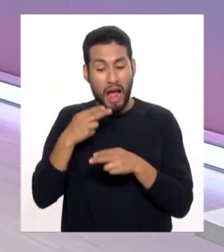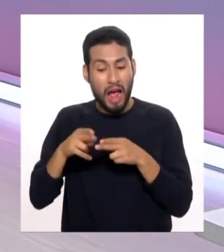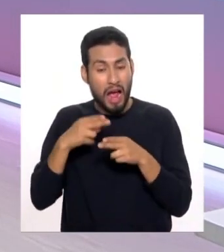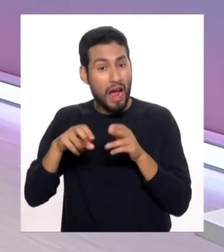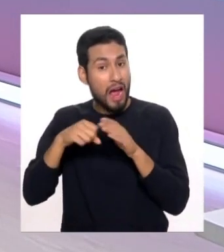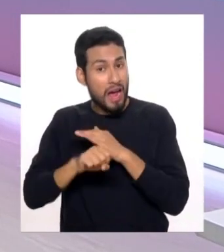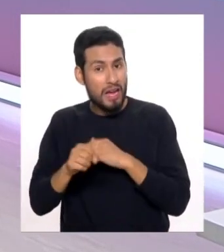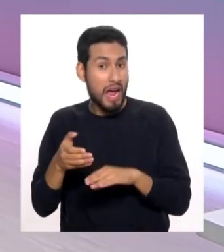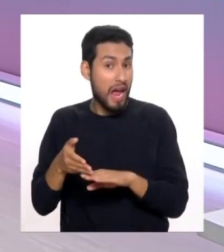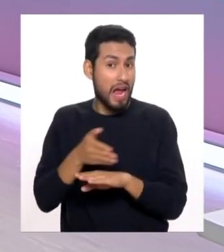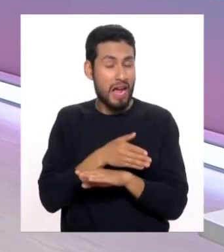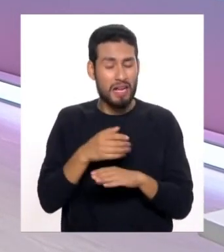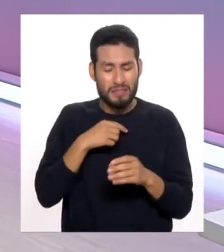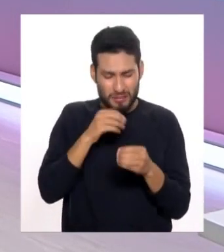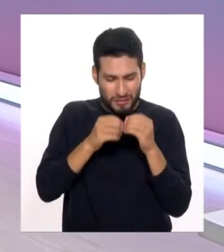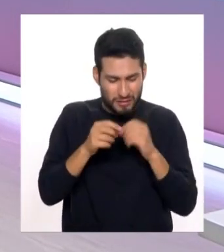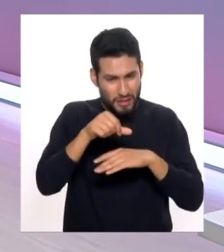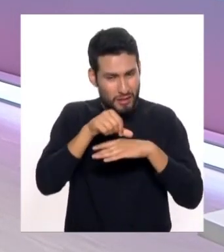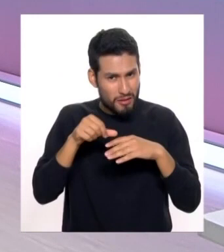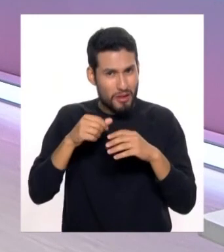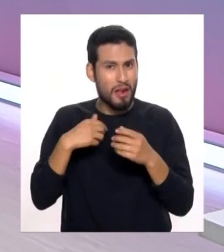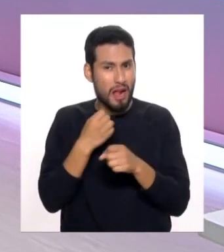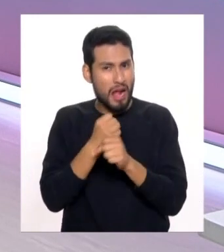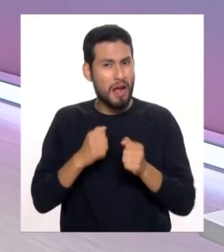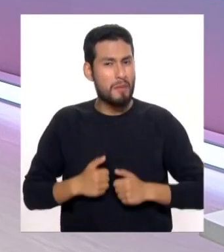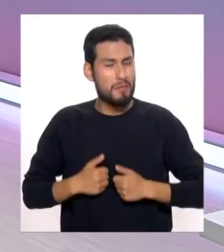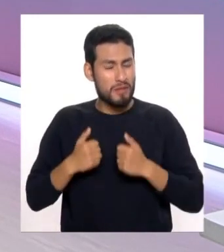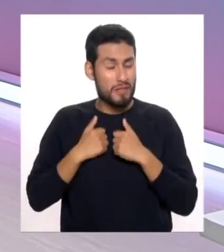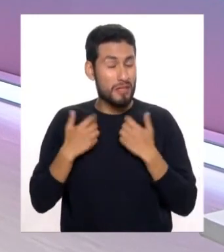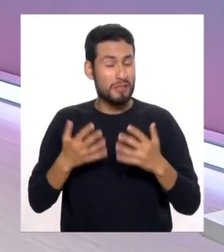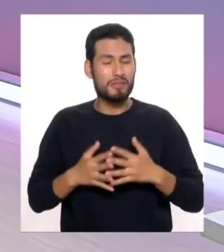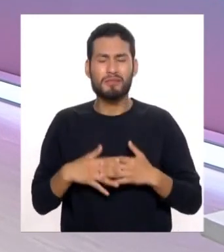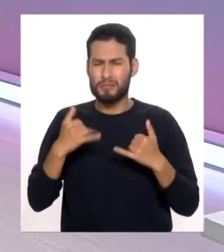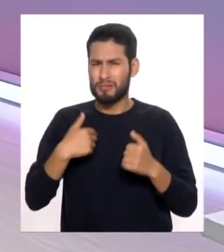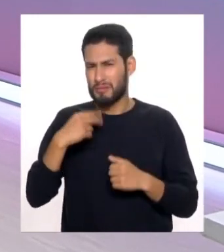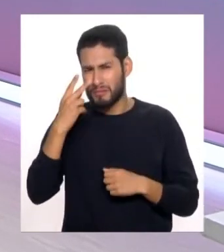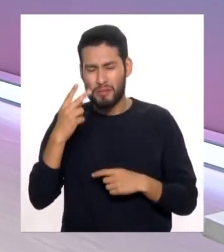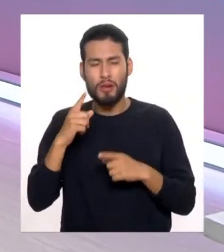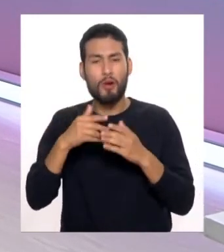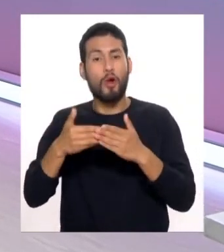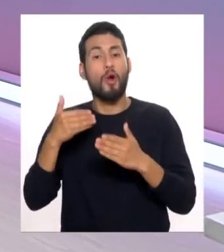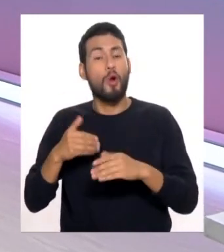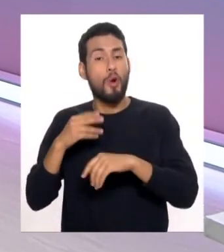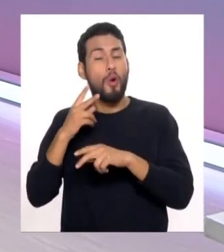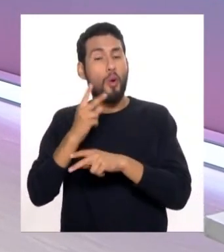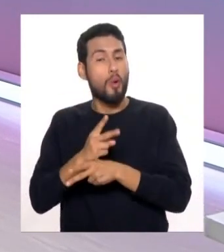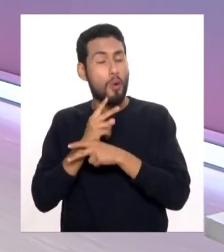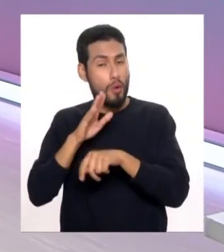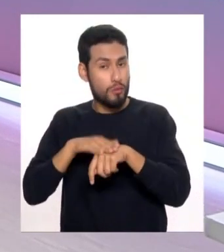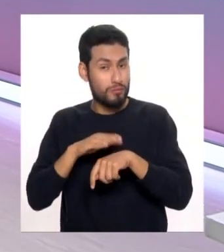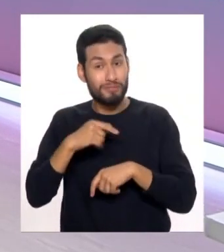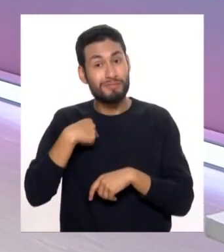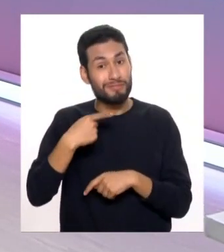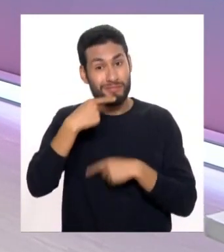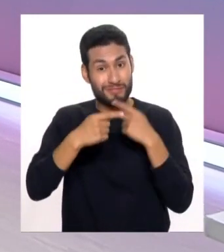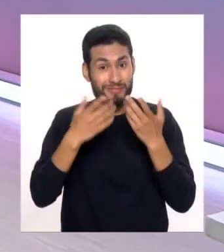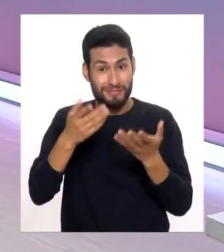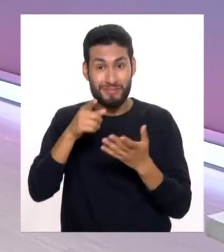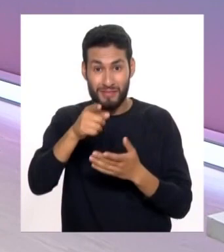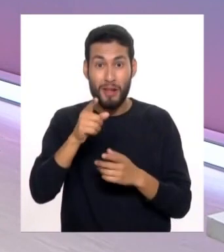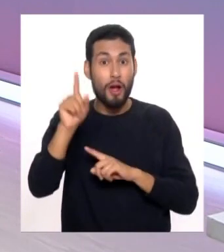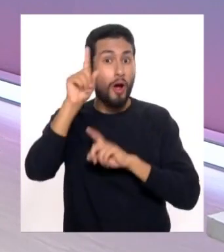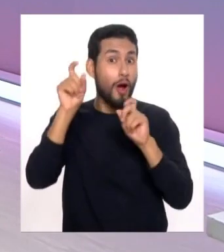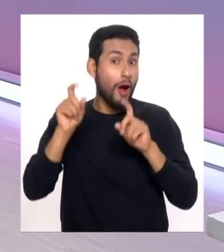para salvar vidas, modificar y una serie de cosas que realmente también veremos el lado preventivo. Y por eso le decimos a todos ustedes que ya preparen sus